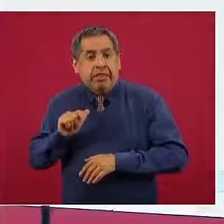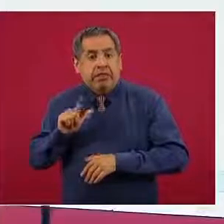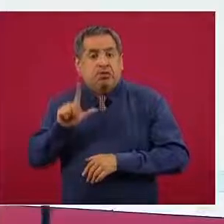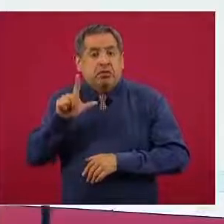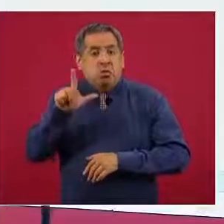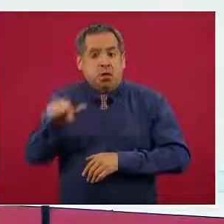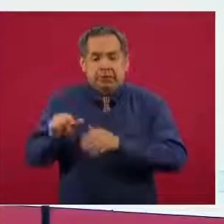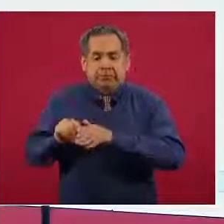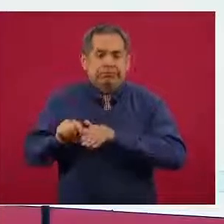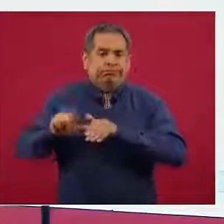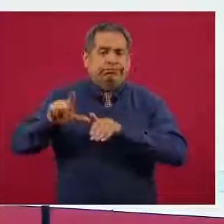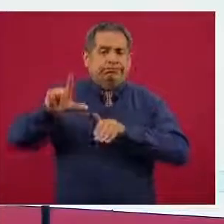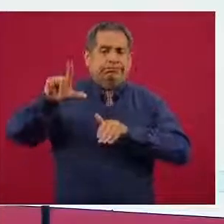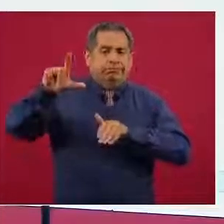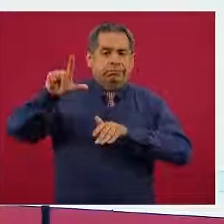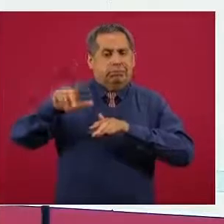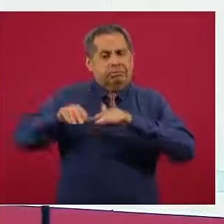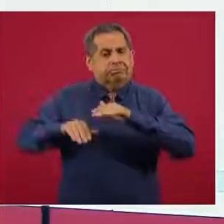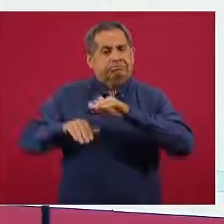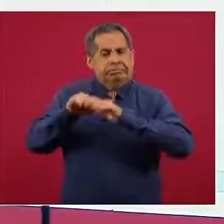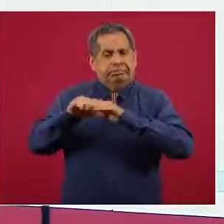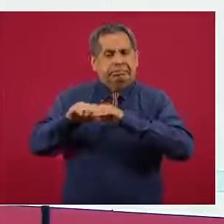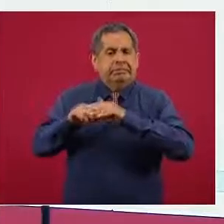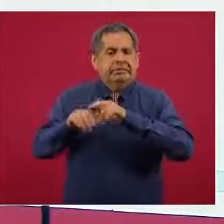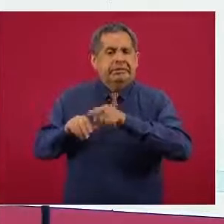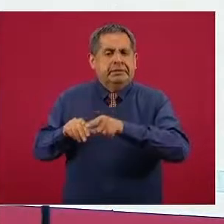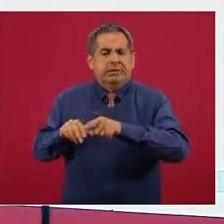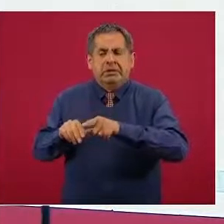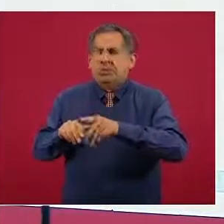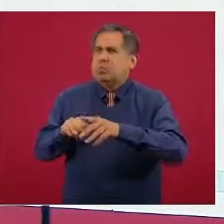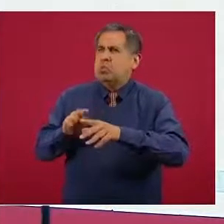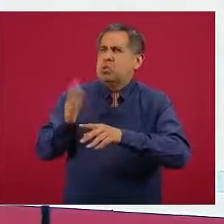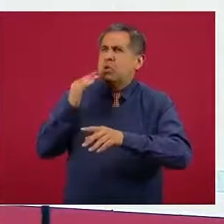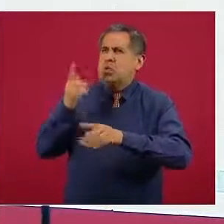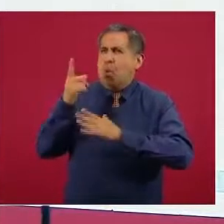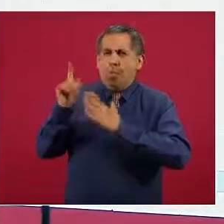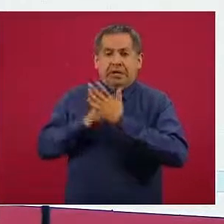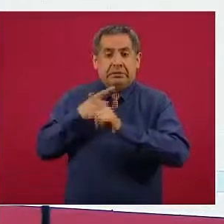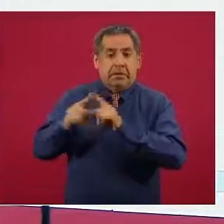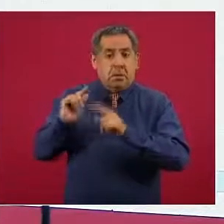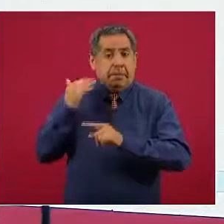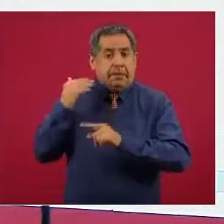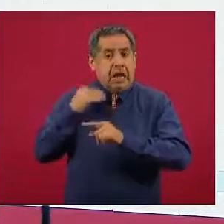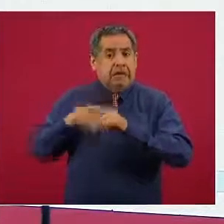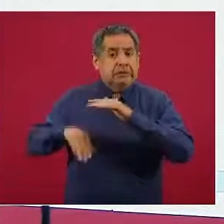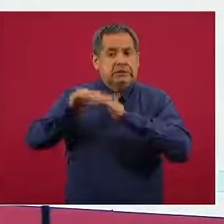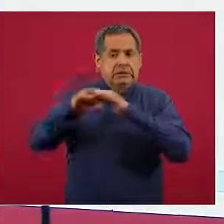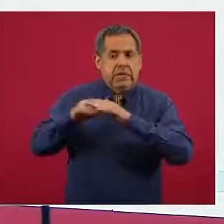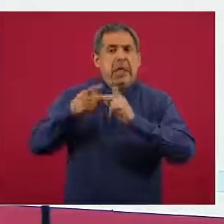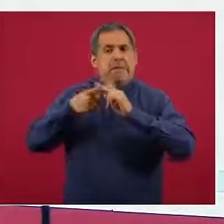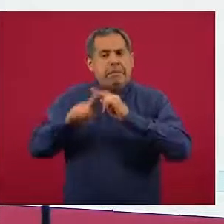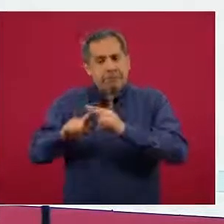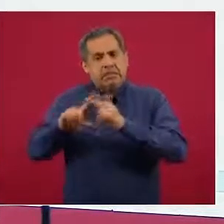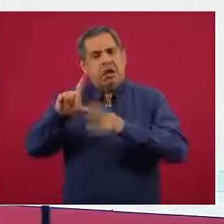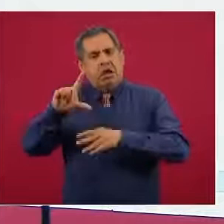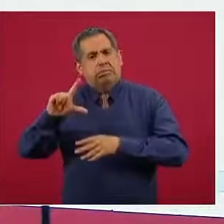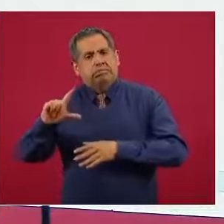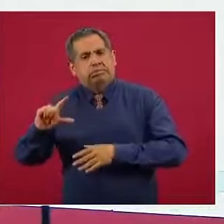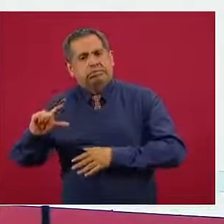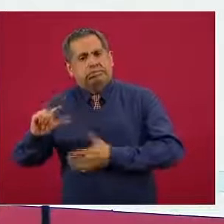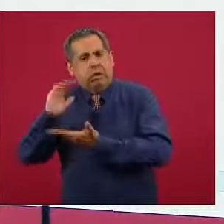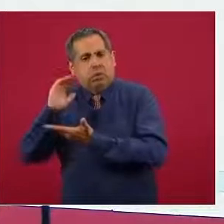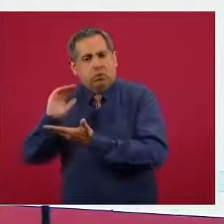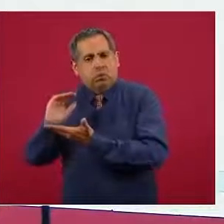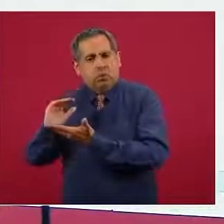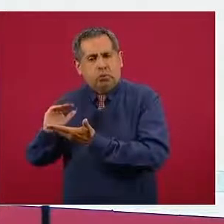después y llegó a un punto máximo hace un mes y medio y ahora está en fase de descenso.